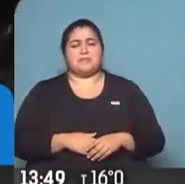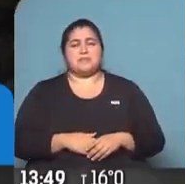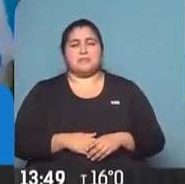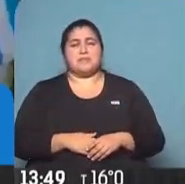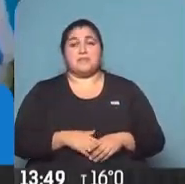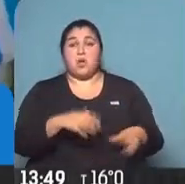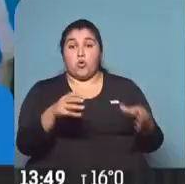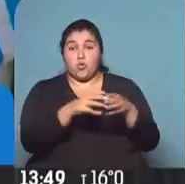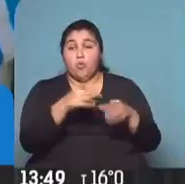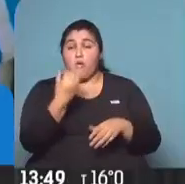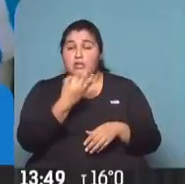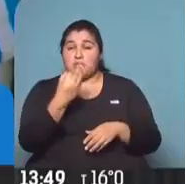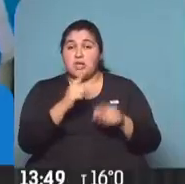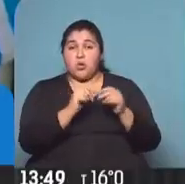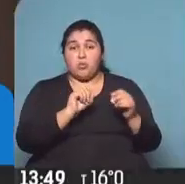integrantes